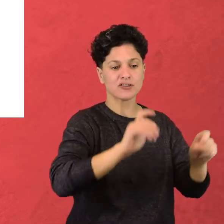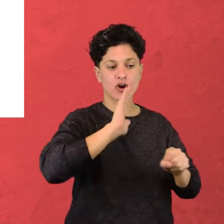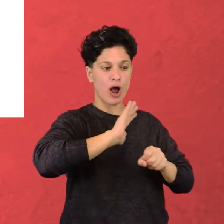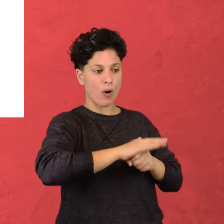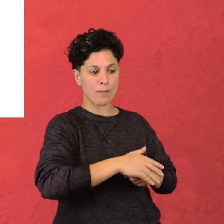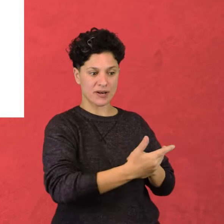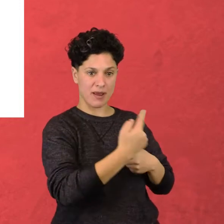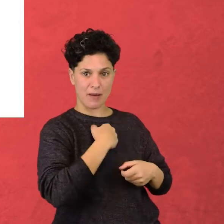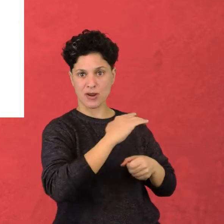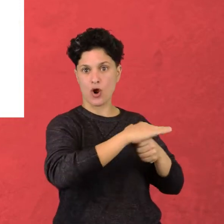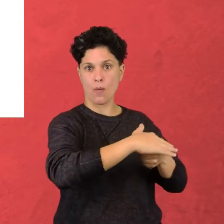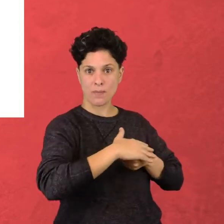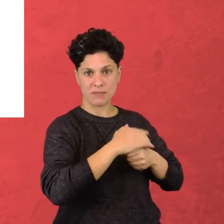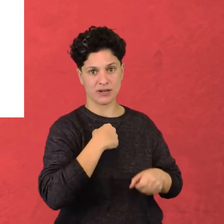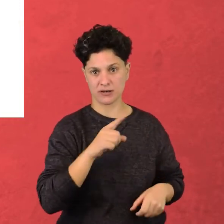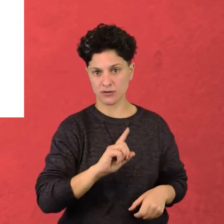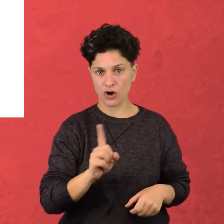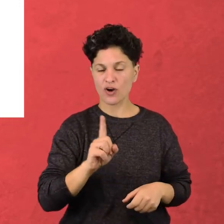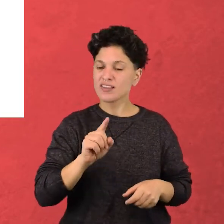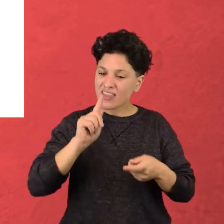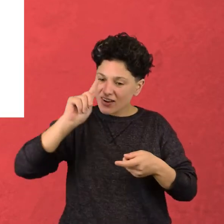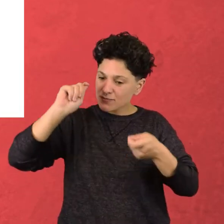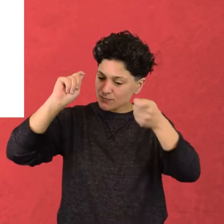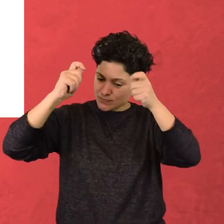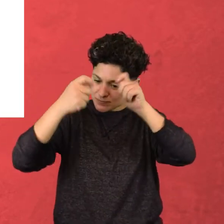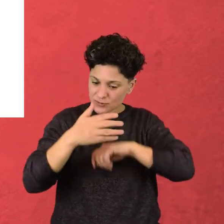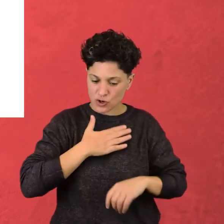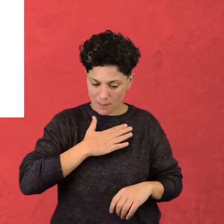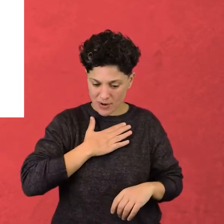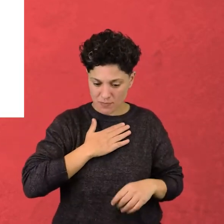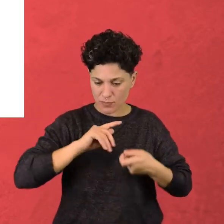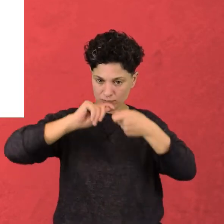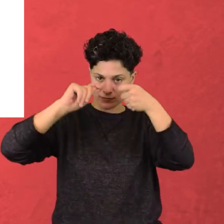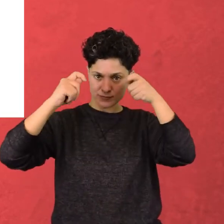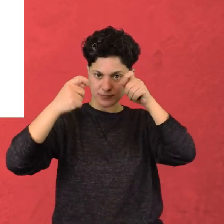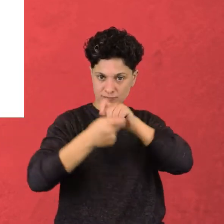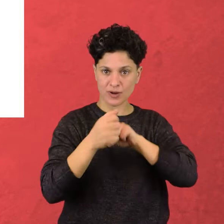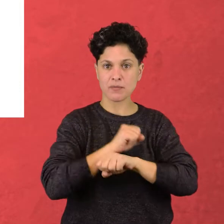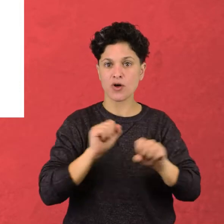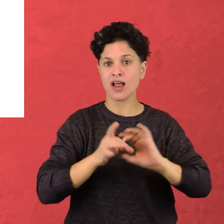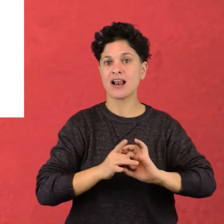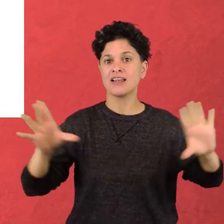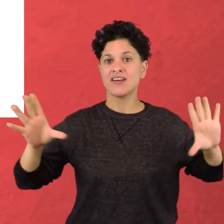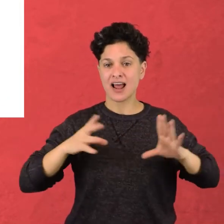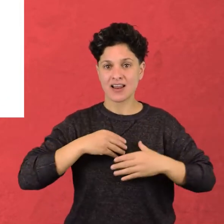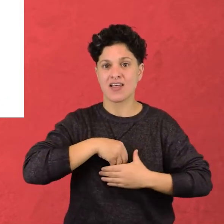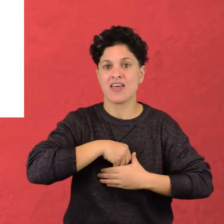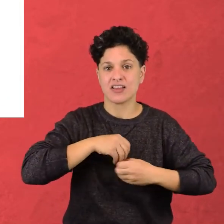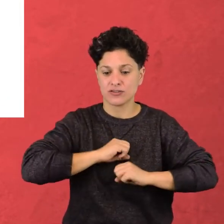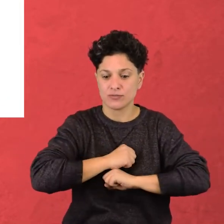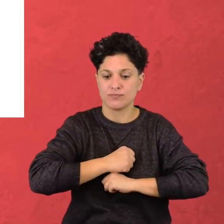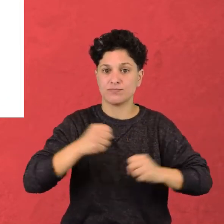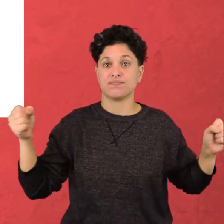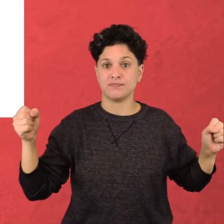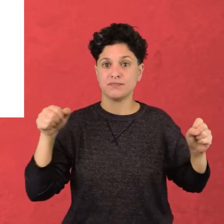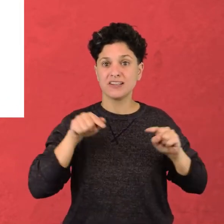con que otros dejen de oprimirnos, sino más bien con cambiar la mentalidad para